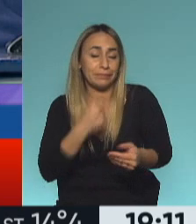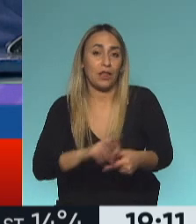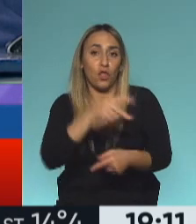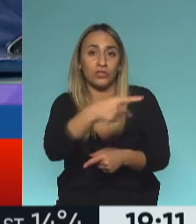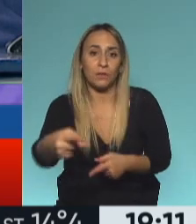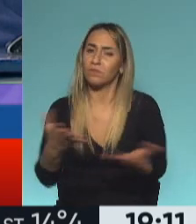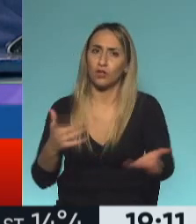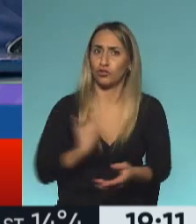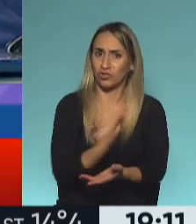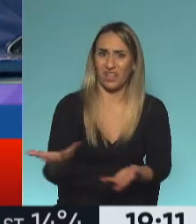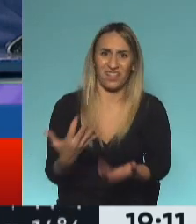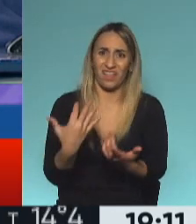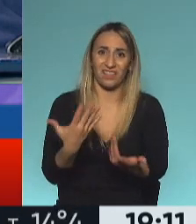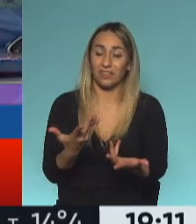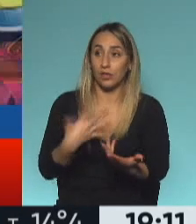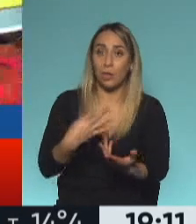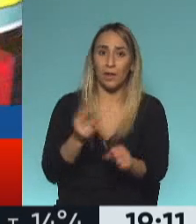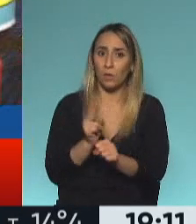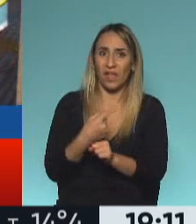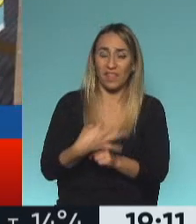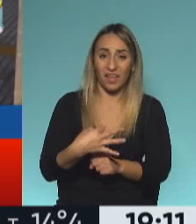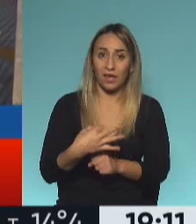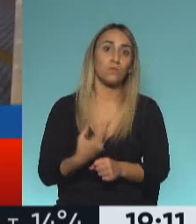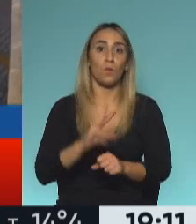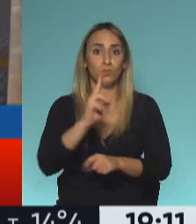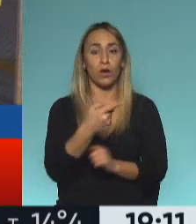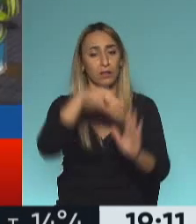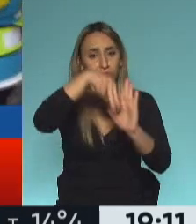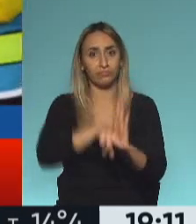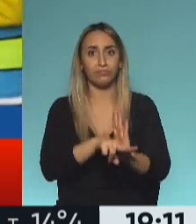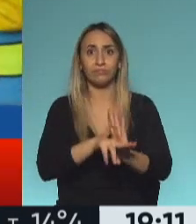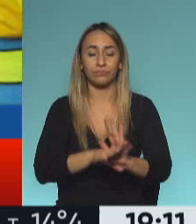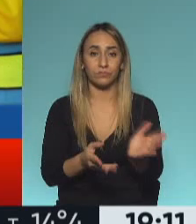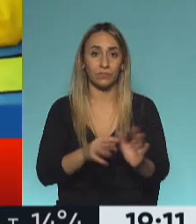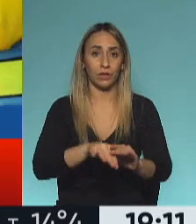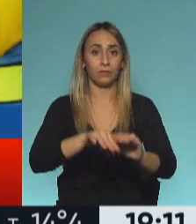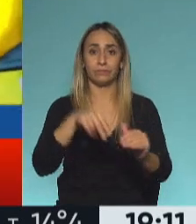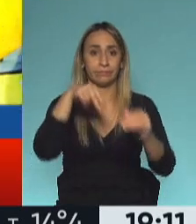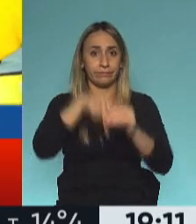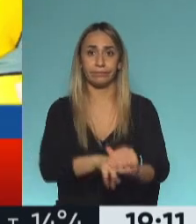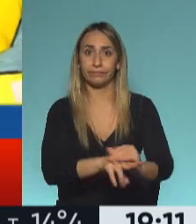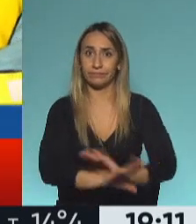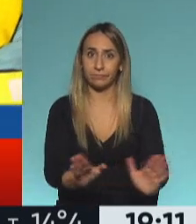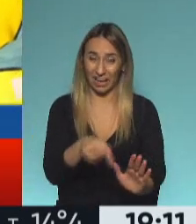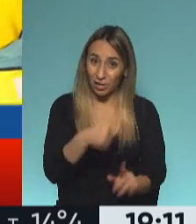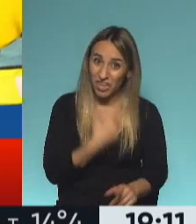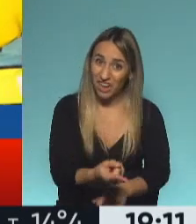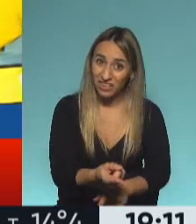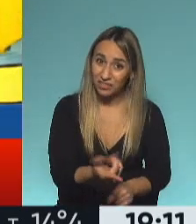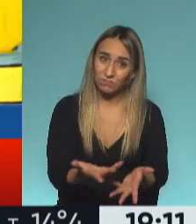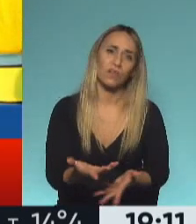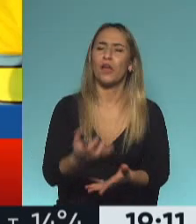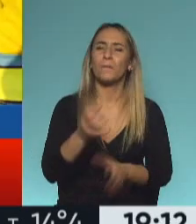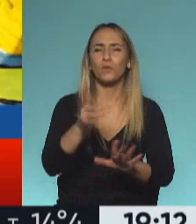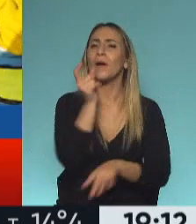lo tiene que tolerar es ir al cajoncito, 1,5 metros bajo tierra. Le digo, hay que poner en claro que decir, es preferible. Mira, hay